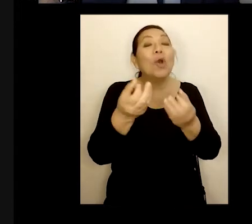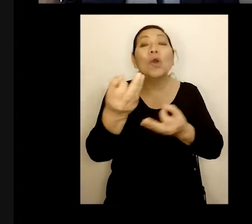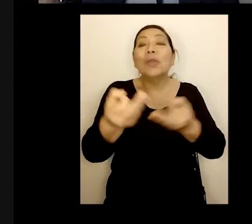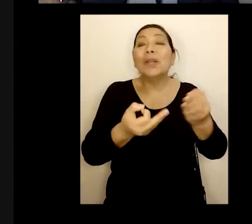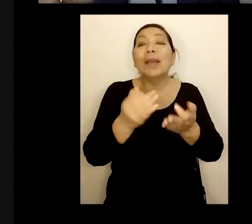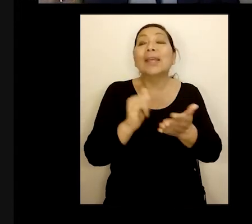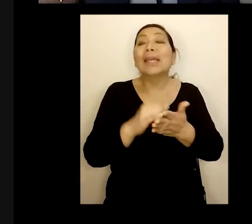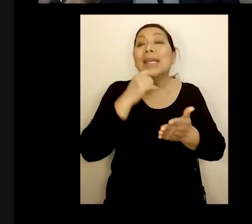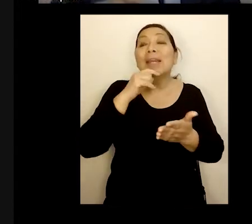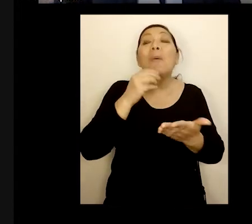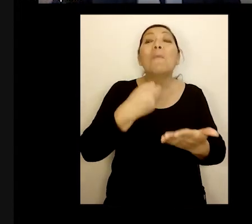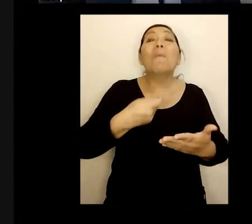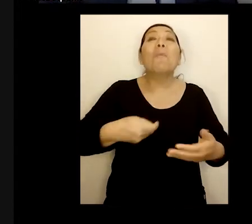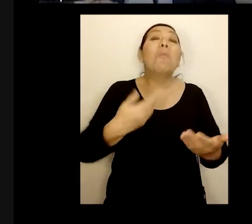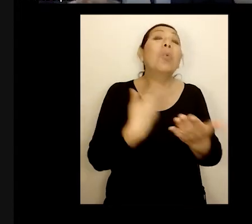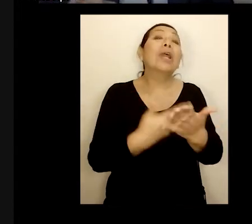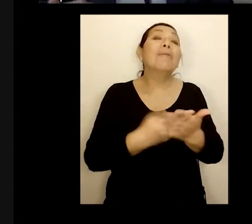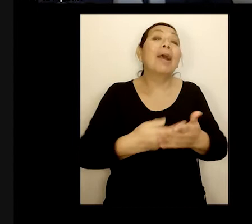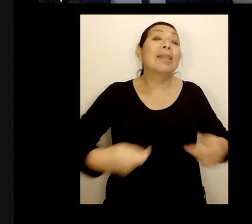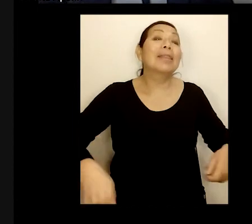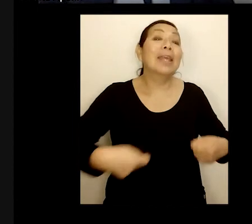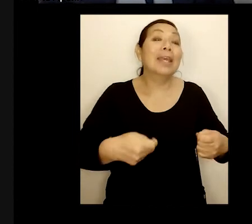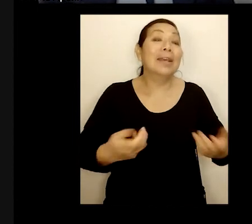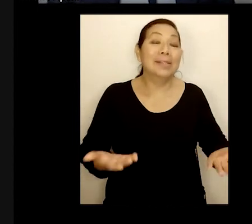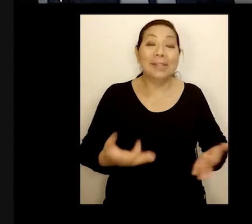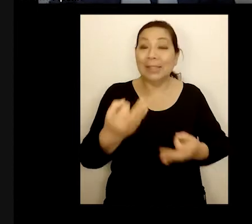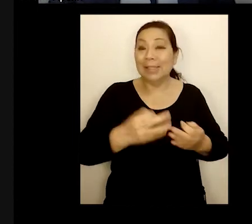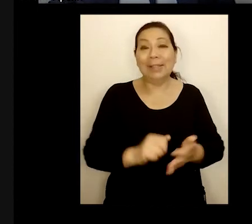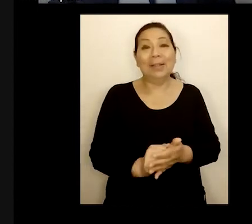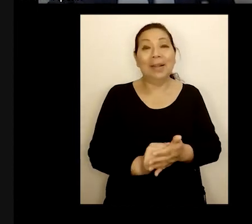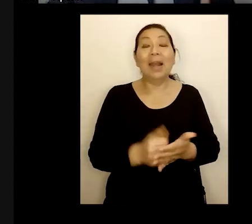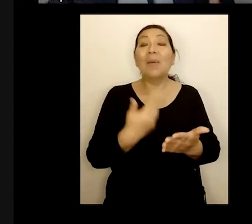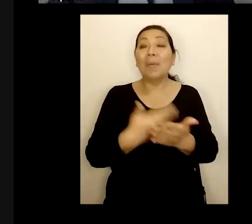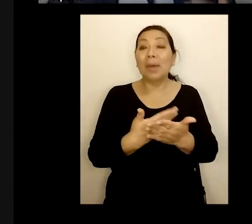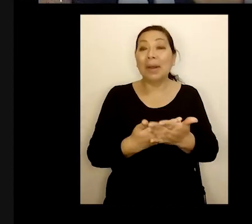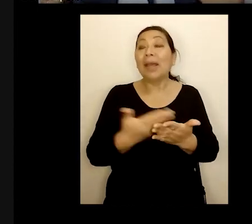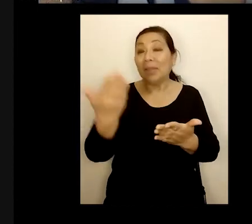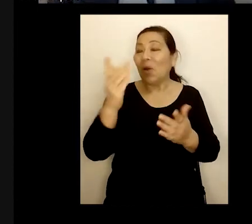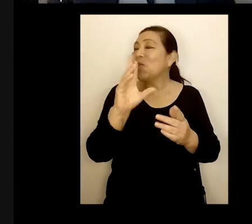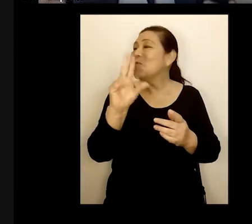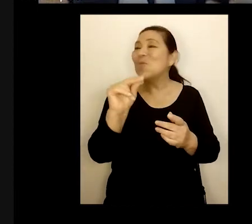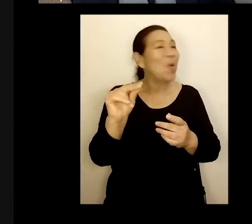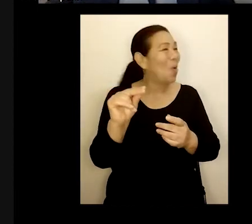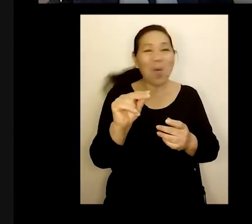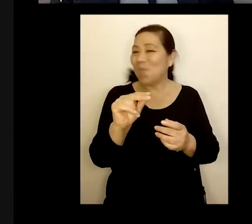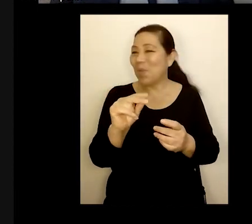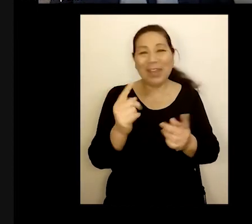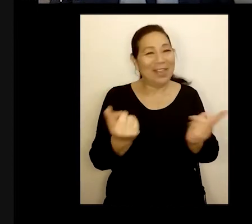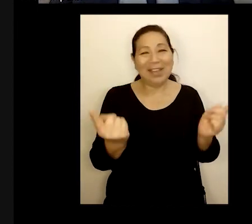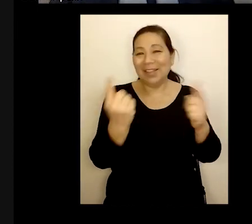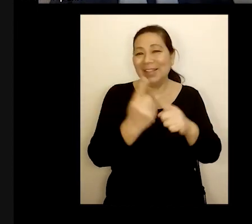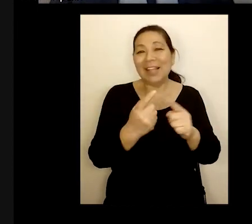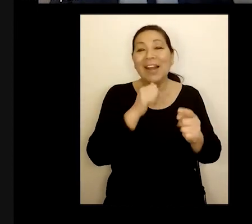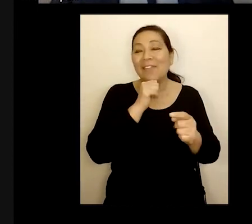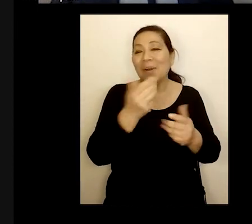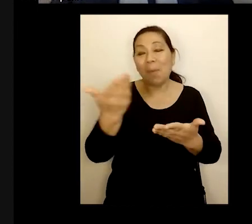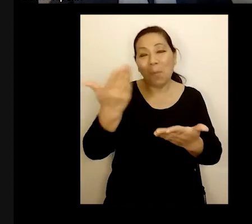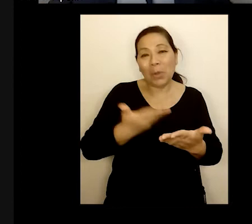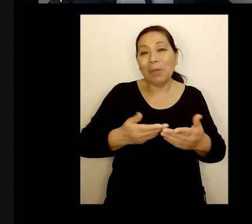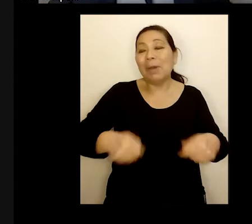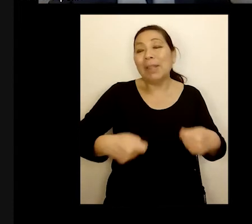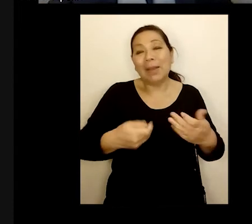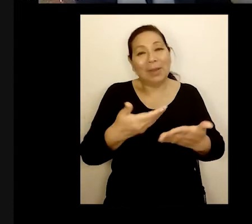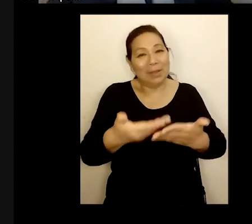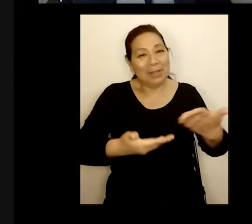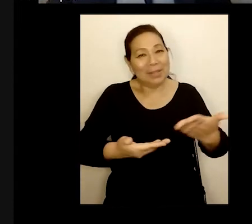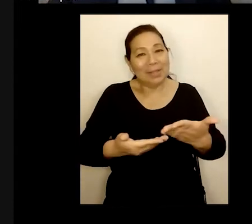contabilidad. Lo que necesitamos es prueba de gasto, no la interpretación de la contabilidad. La prueba pericial no puede reemplazar la ausencia de prueba de gasto